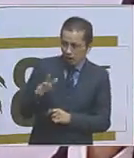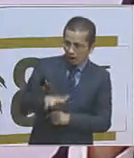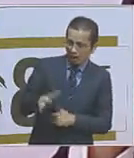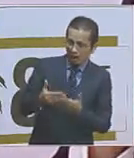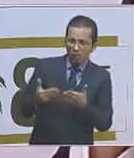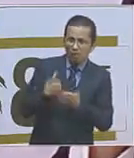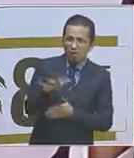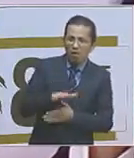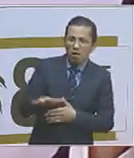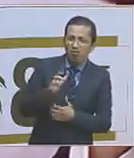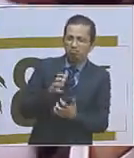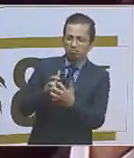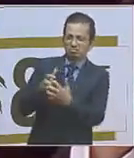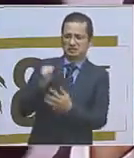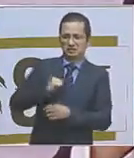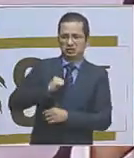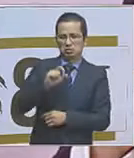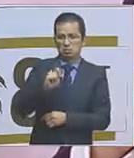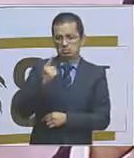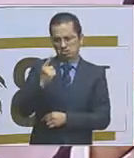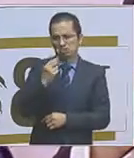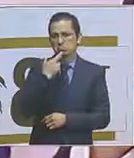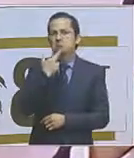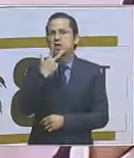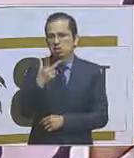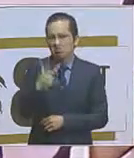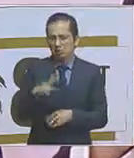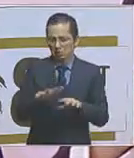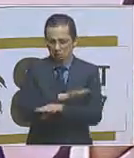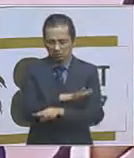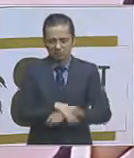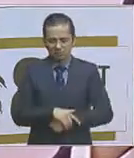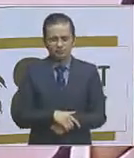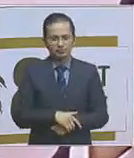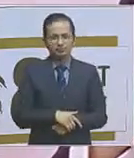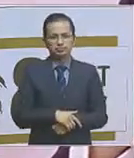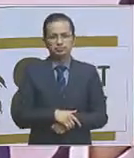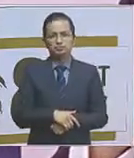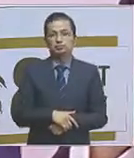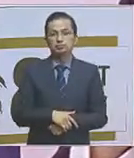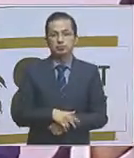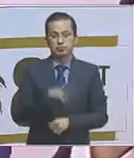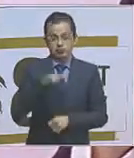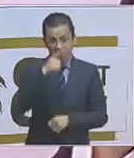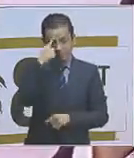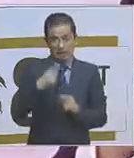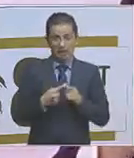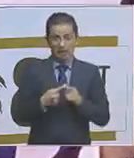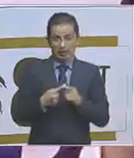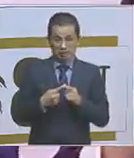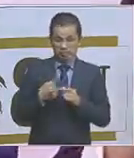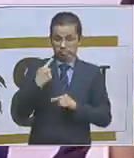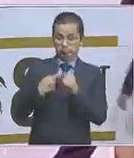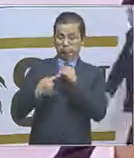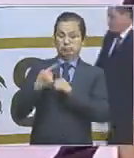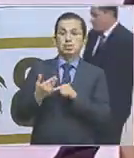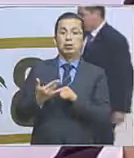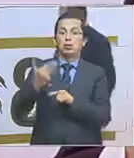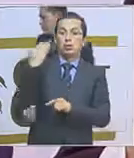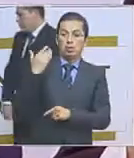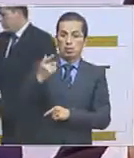21 la verdad es que regresar a los escenarios del siglo 20 pareciera ya